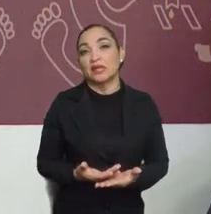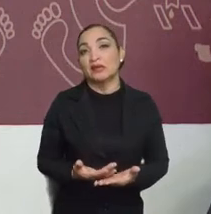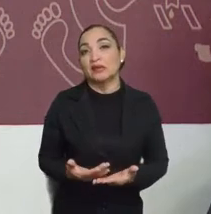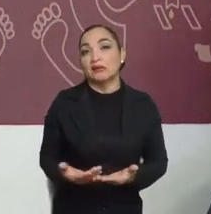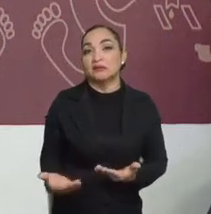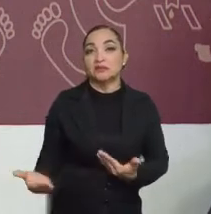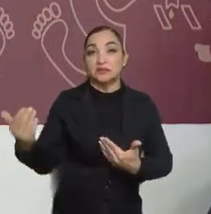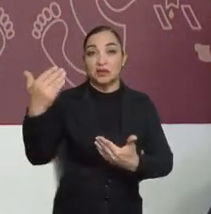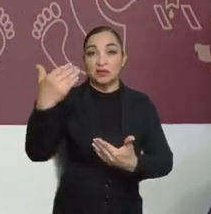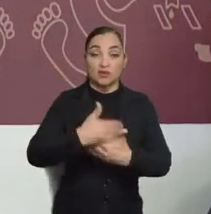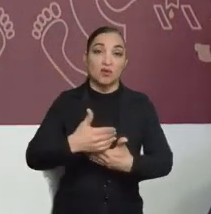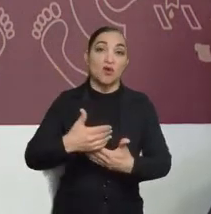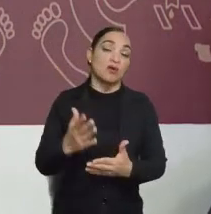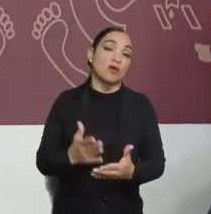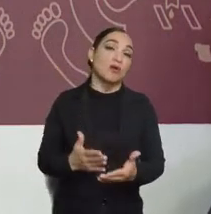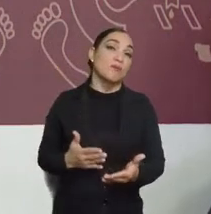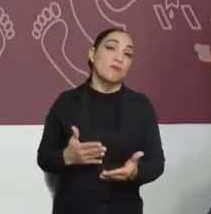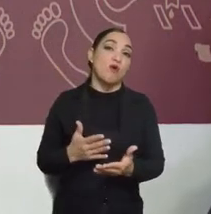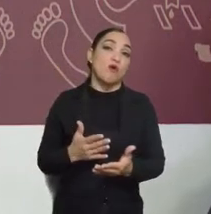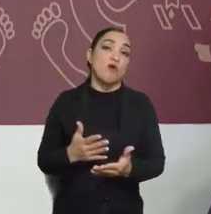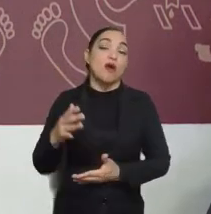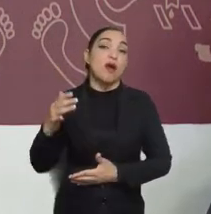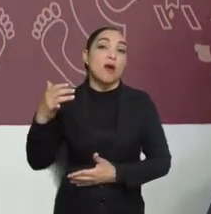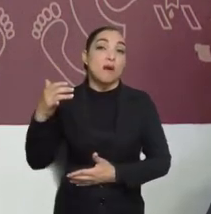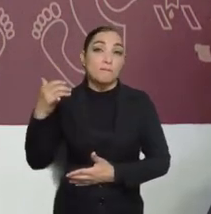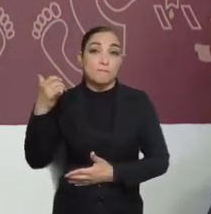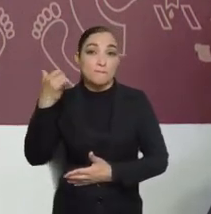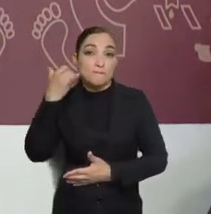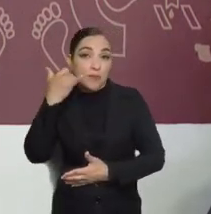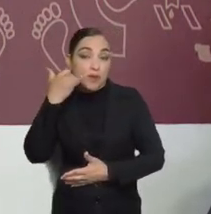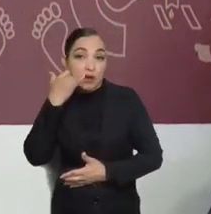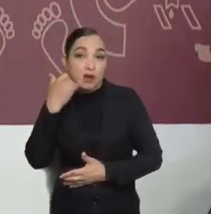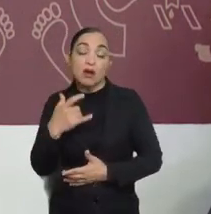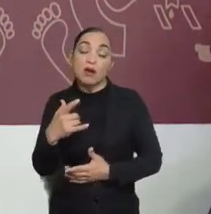autoridad a dar auxilio porque se reportó